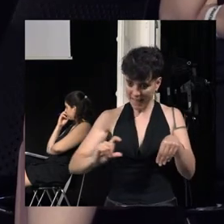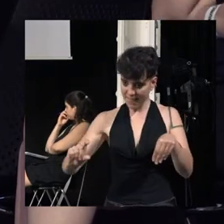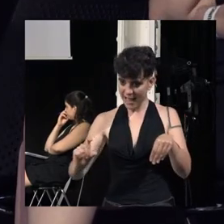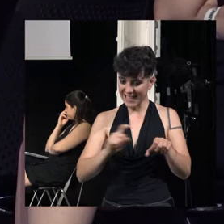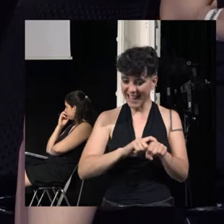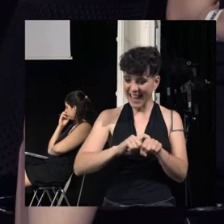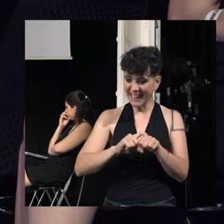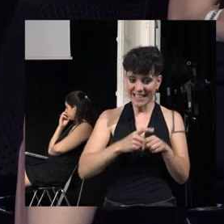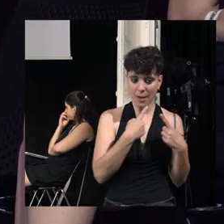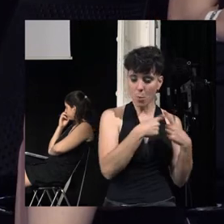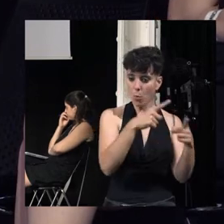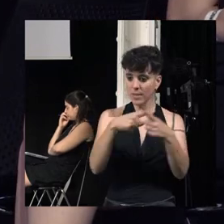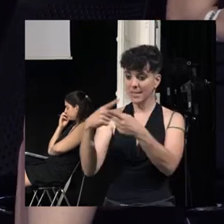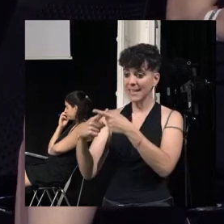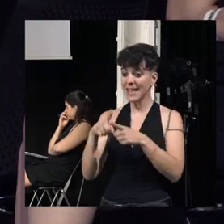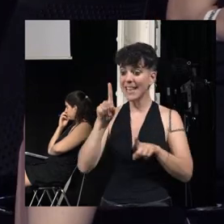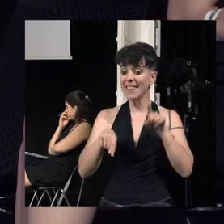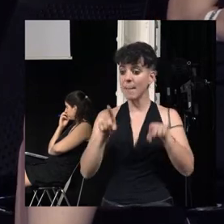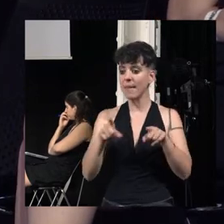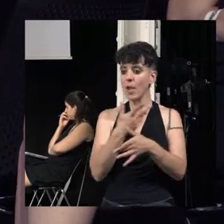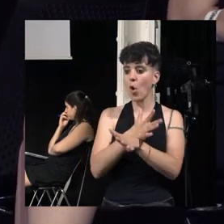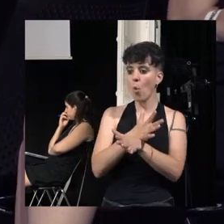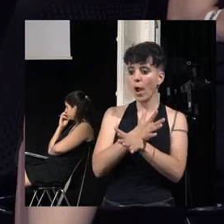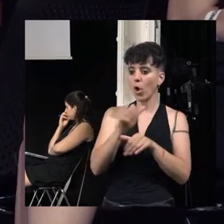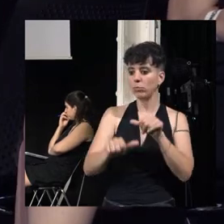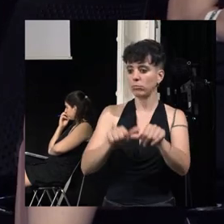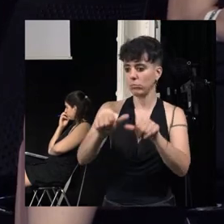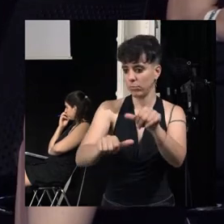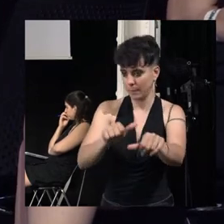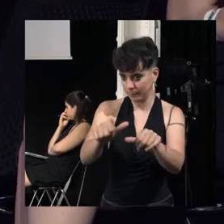muy distintas según avanza el juego.